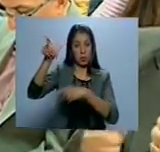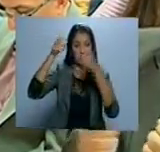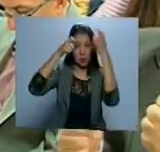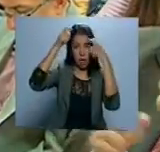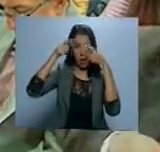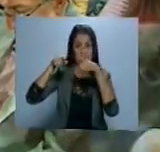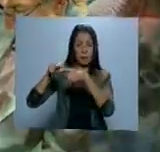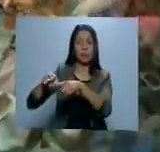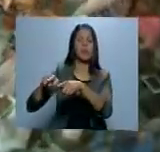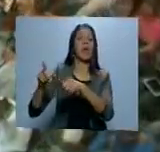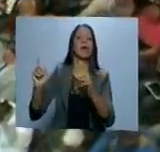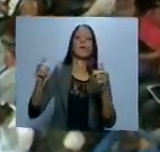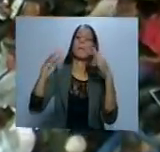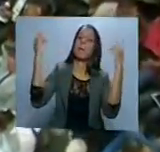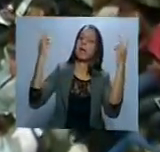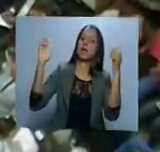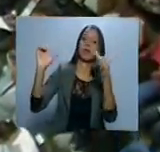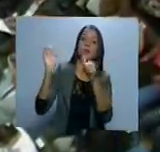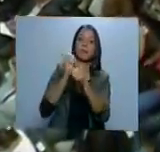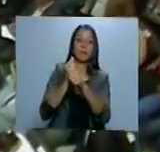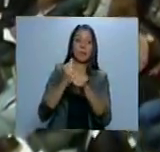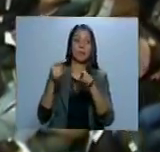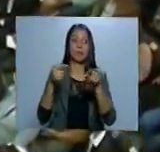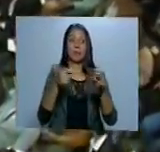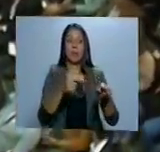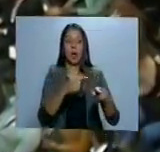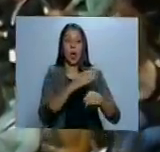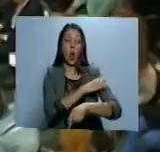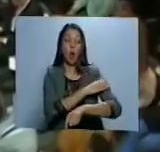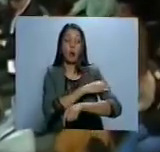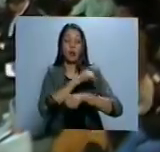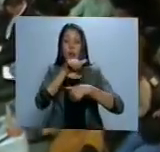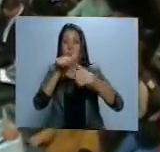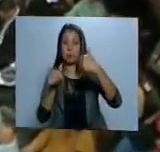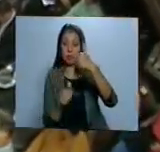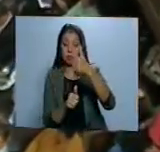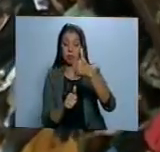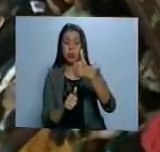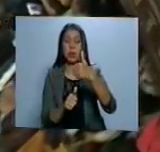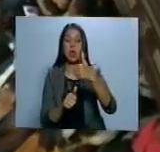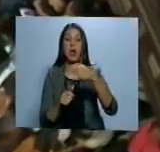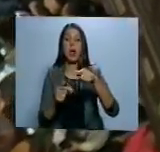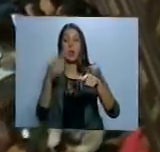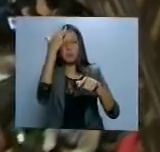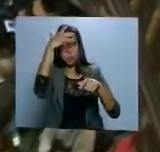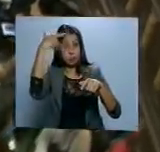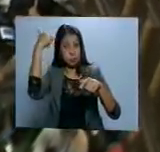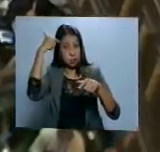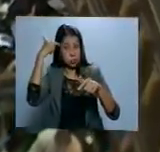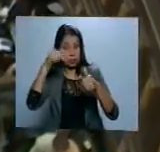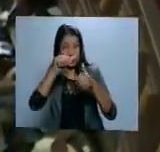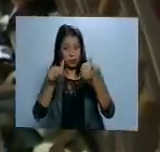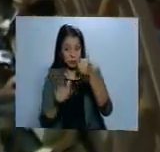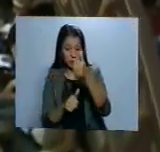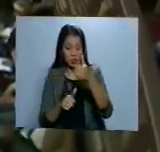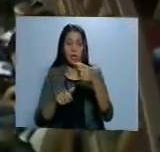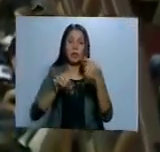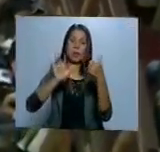una victoria frente al candidato por un nuevo tiempo, Manuel Rosales, al obtener